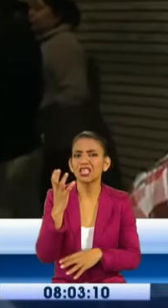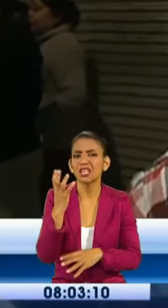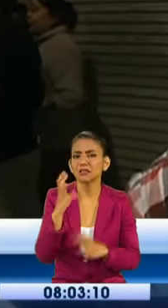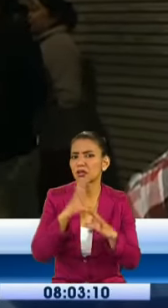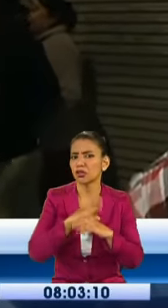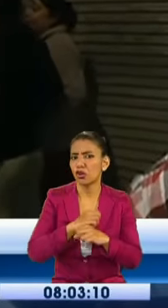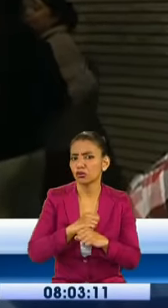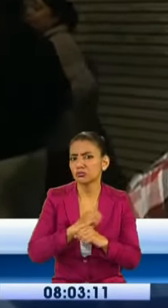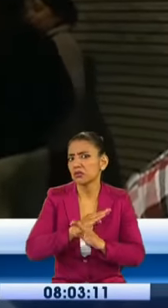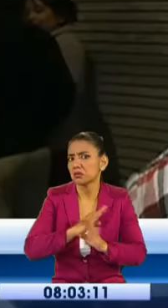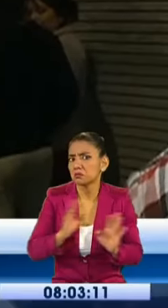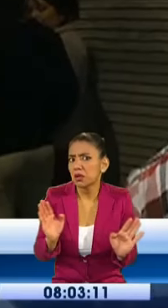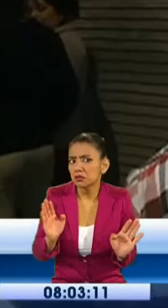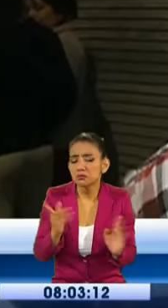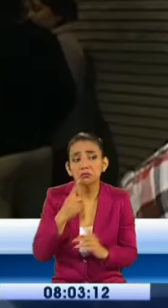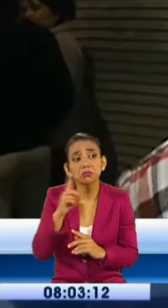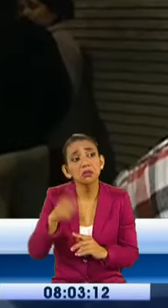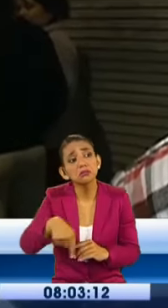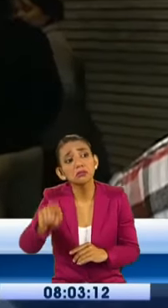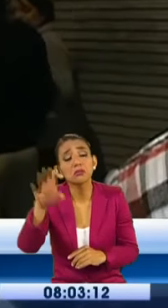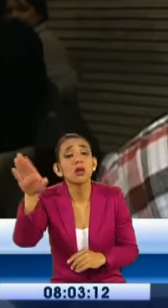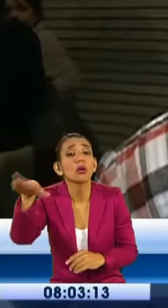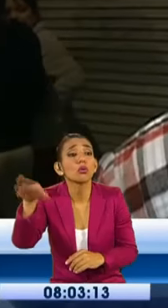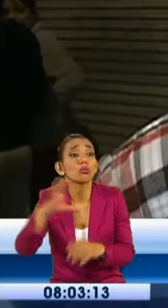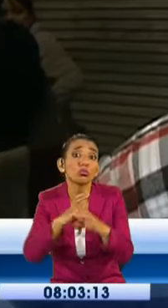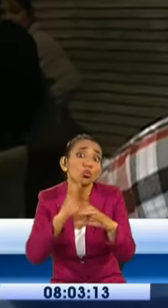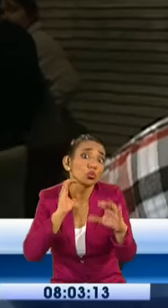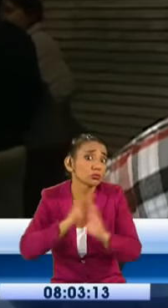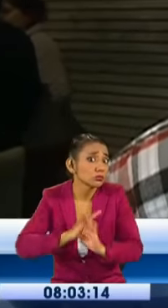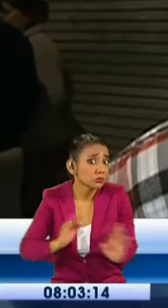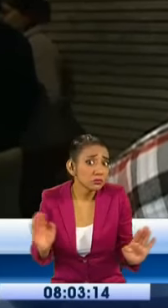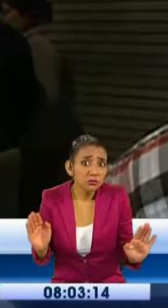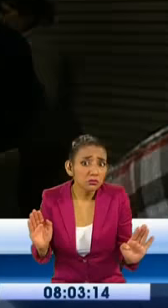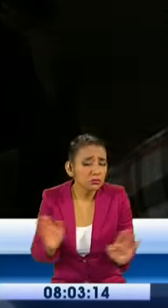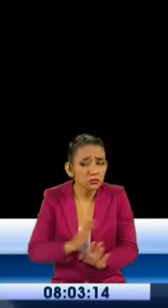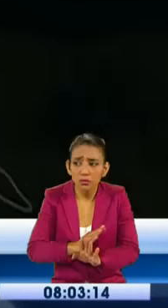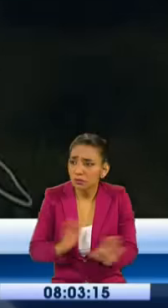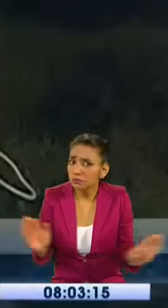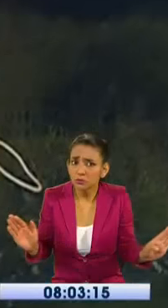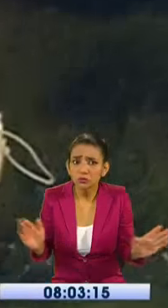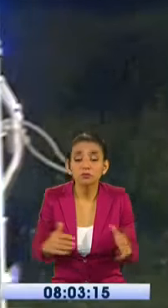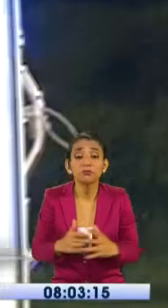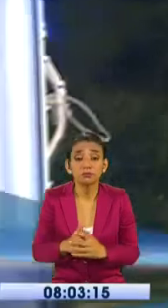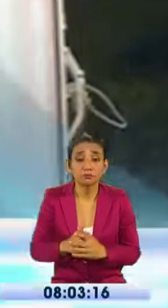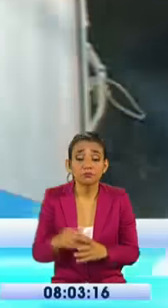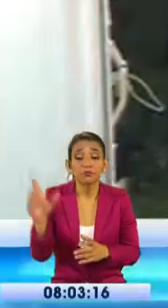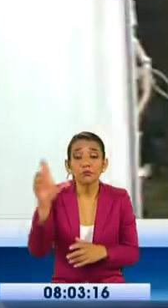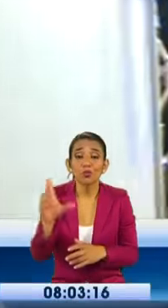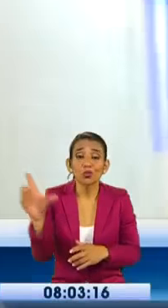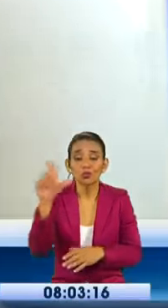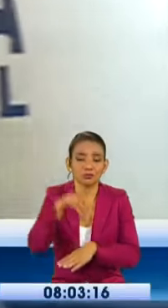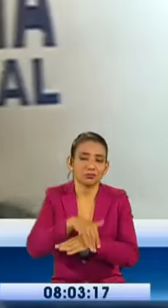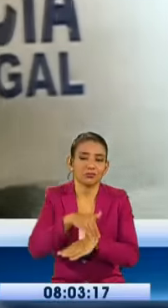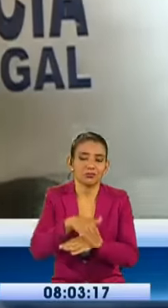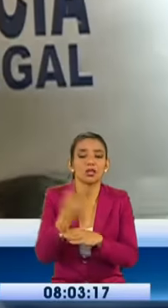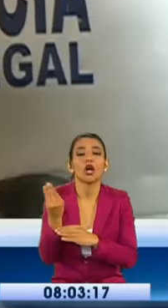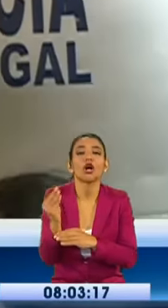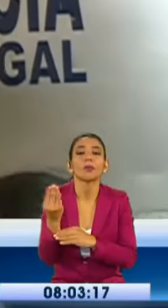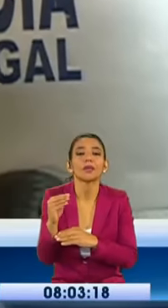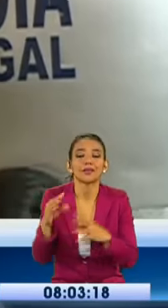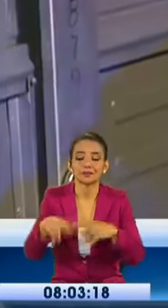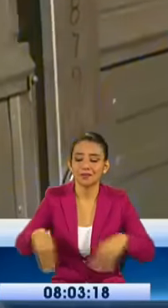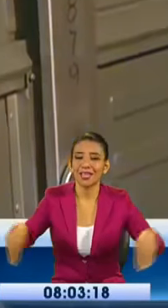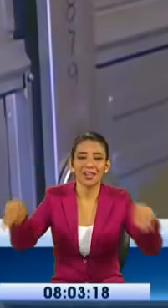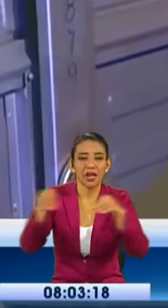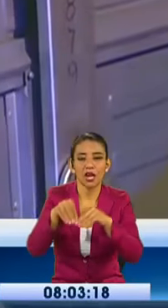dijo que sí, y dijo que iba a coger el bus. Y eso es lo que se sabe. La tarde de este lunes, unos muchachos que ingresaron a este